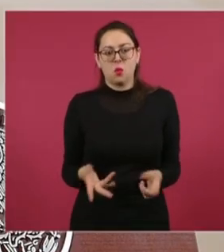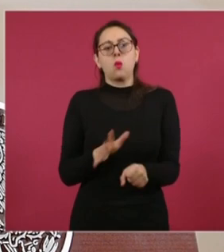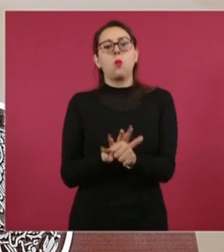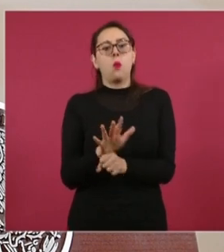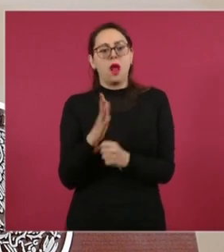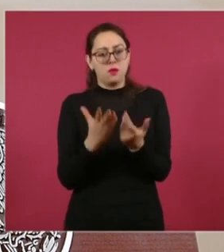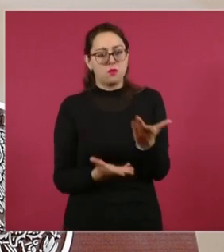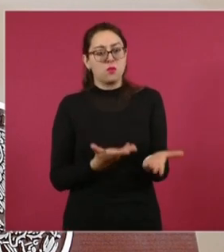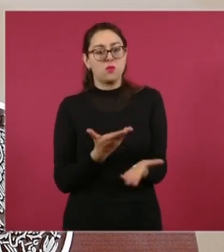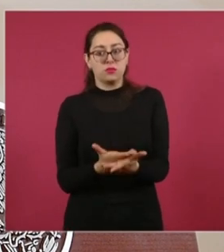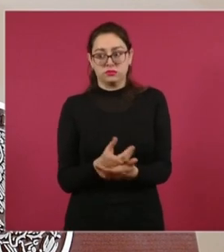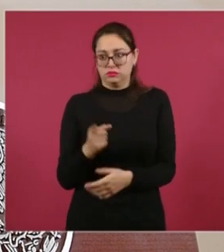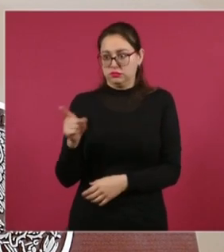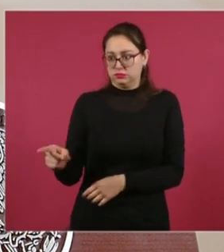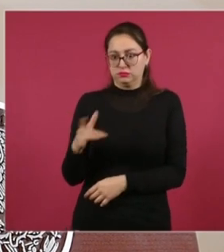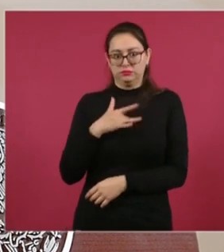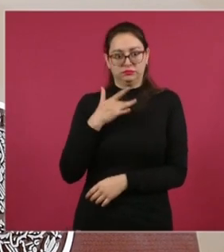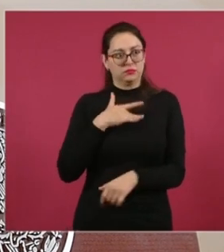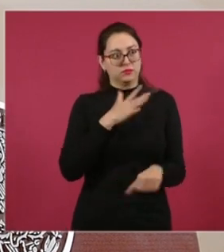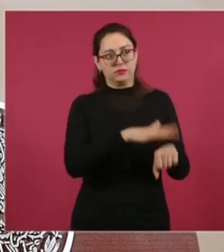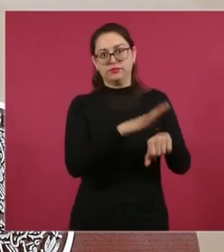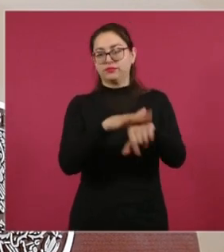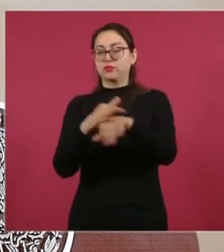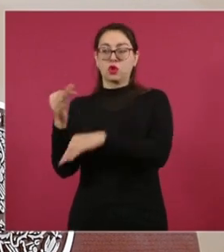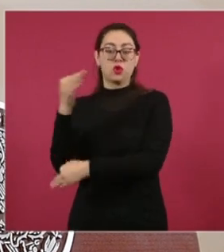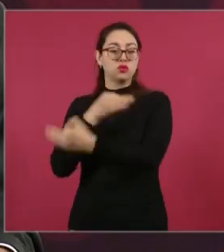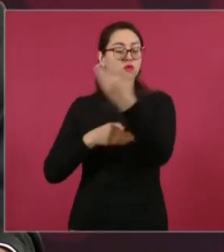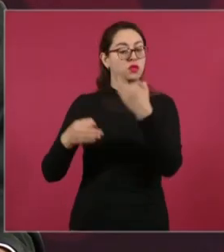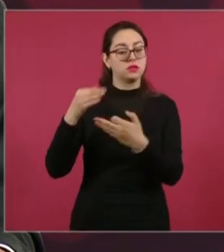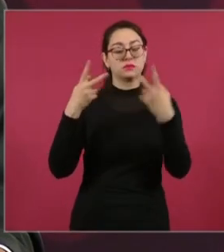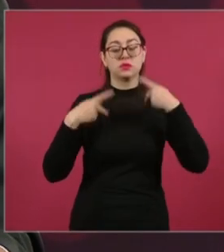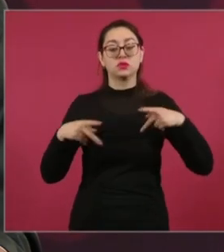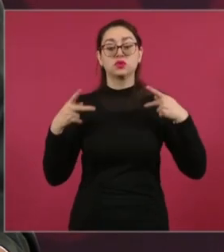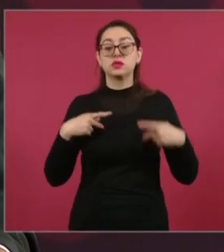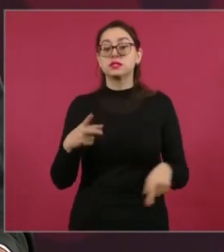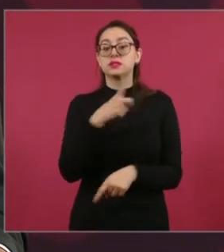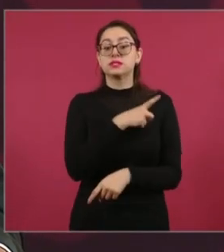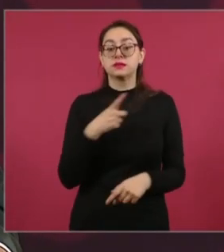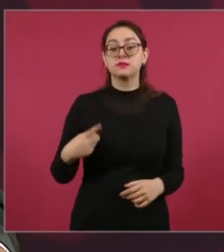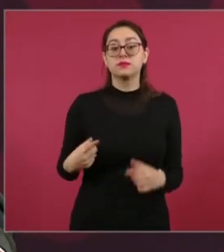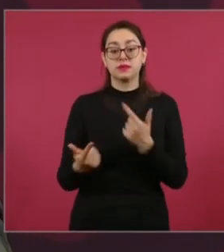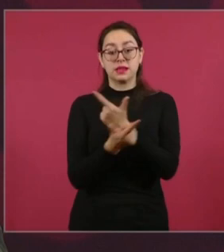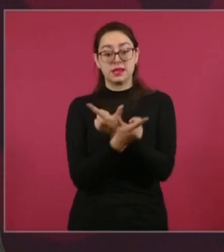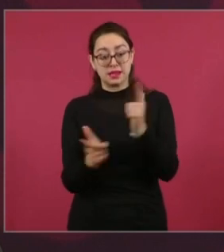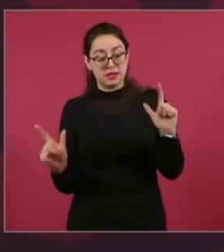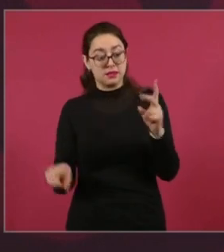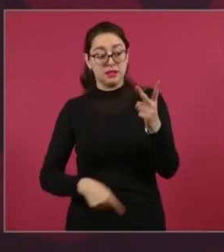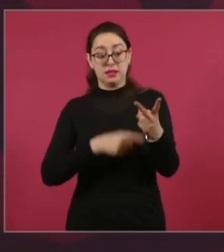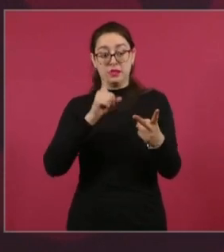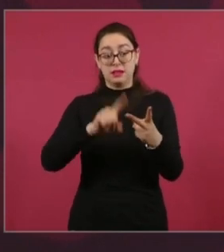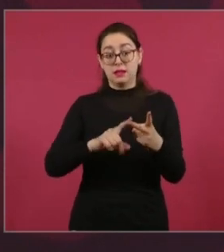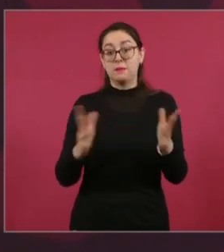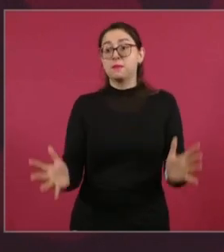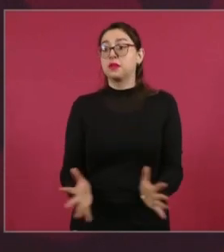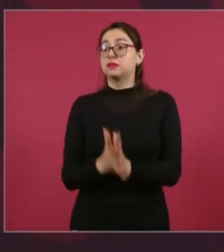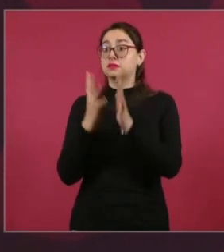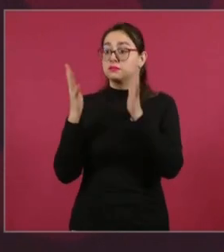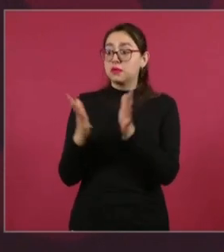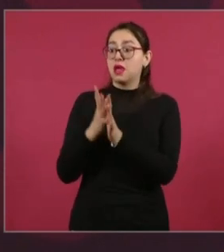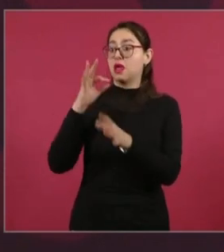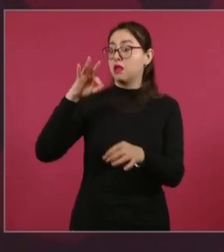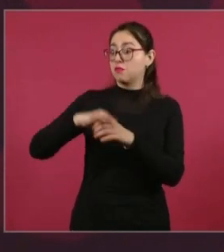de Madero y de democracia, por eso se le conoció como el apóstol.